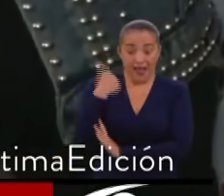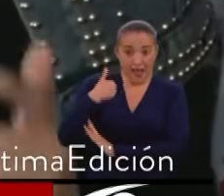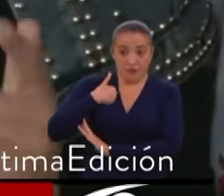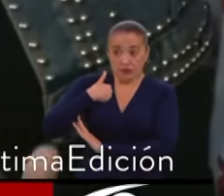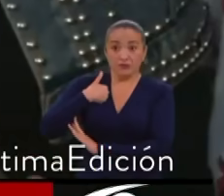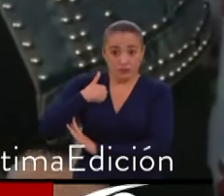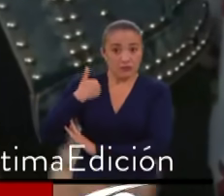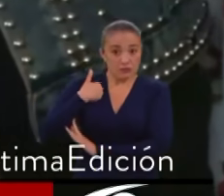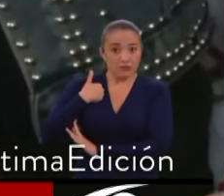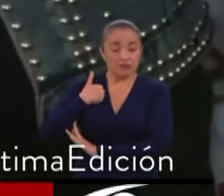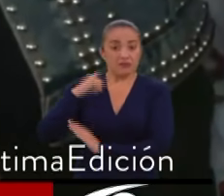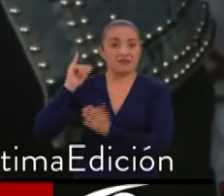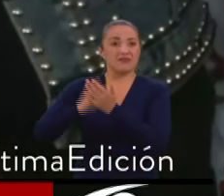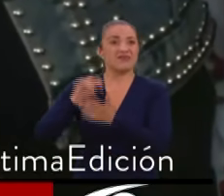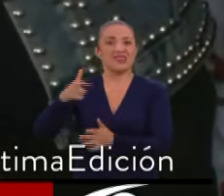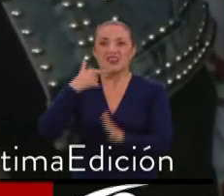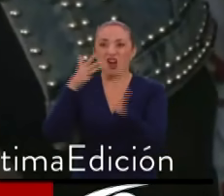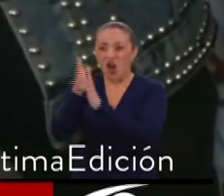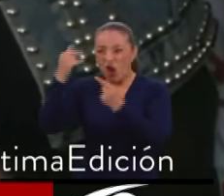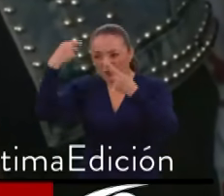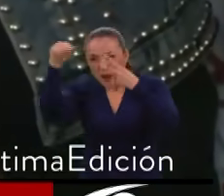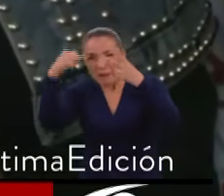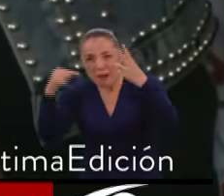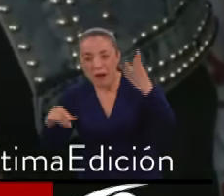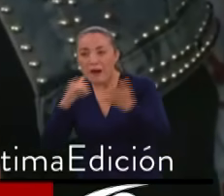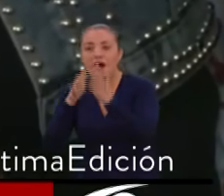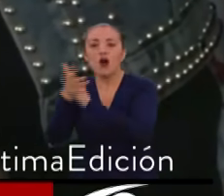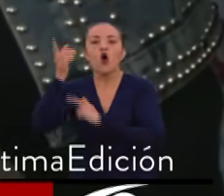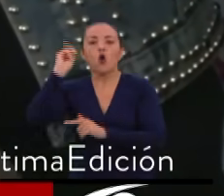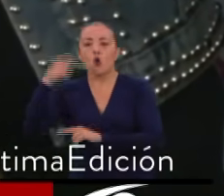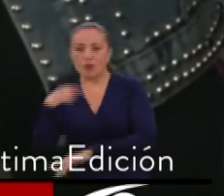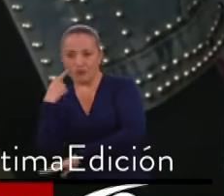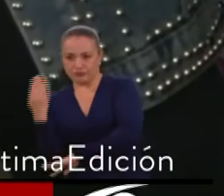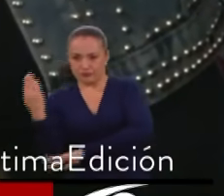atacaron con las marcadoras que dice el chico por estar grabando